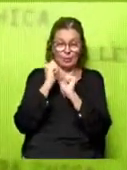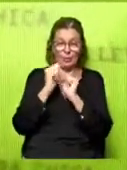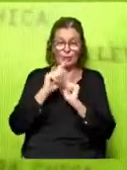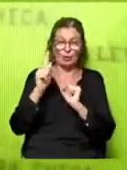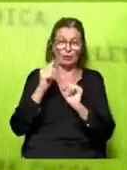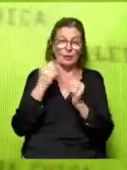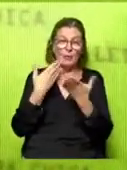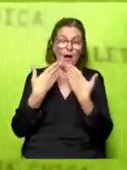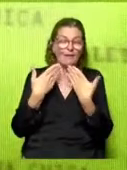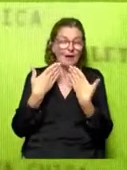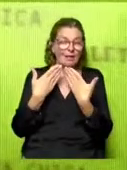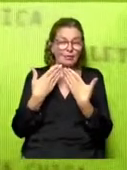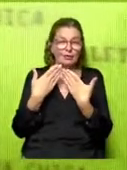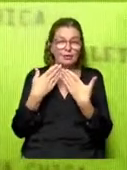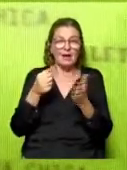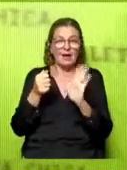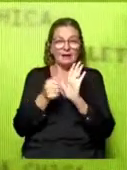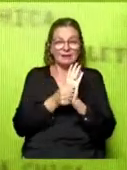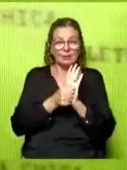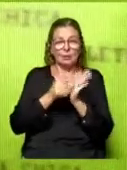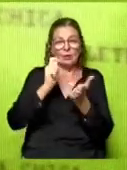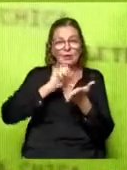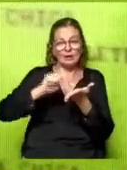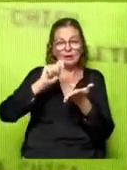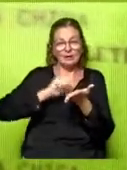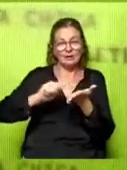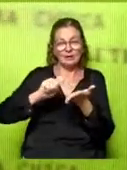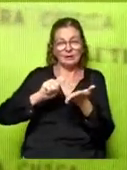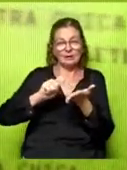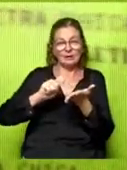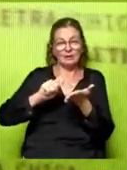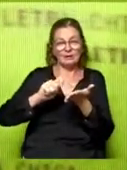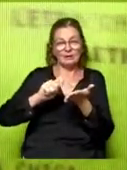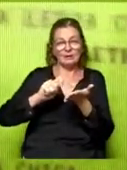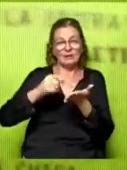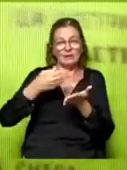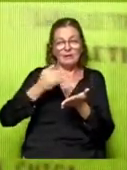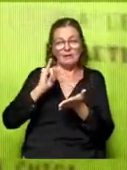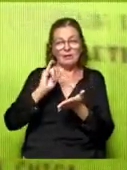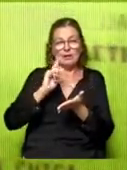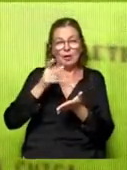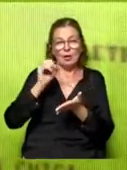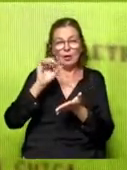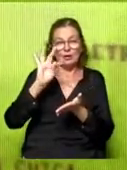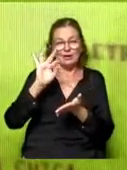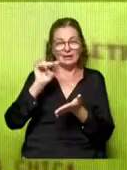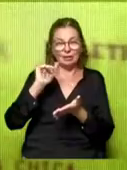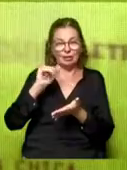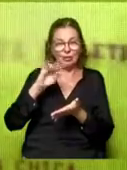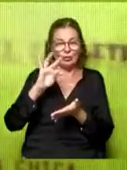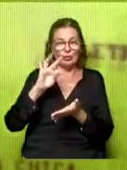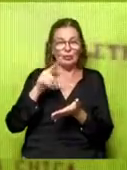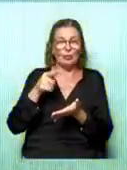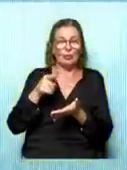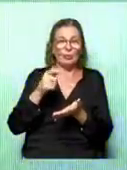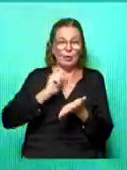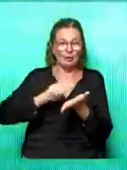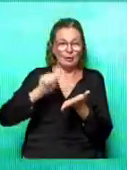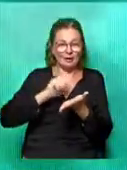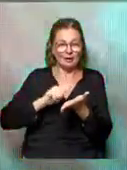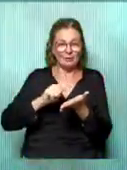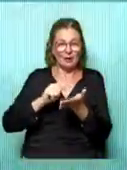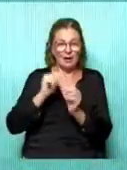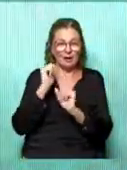estamos hablando de artículos que escribe Andrea Vigorito, o que tú participás, que escribe